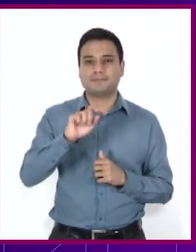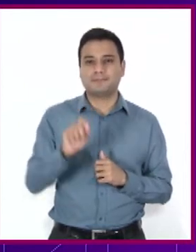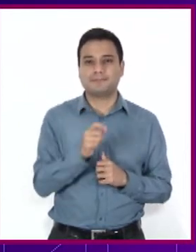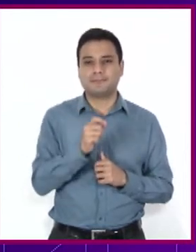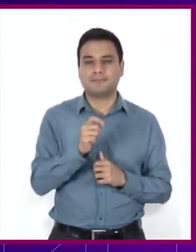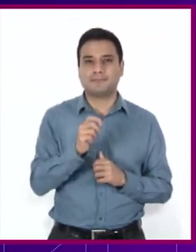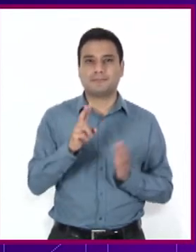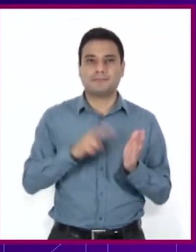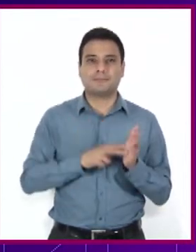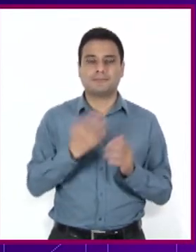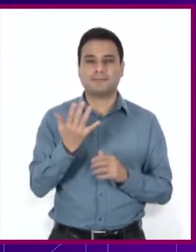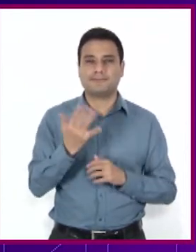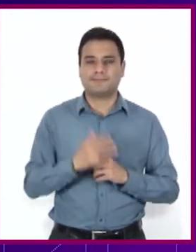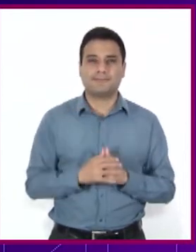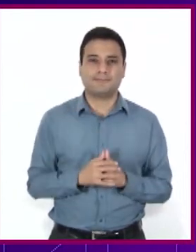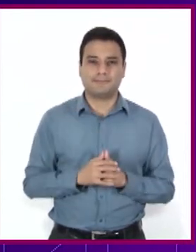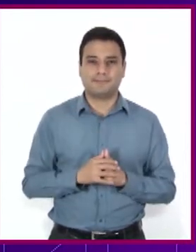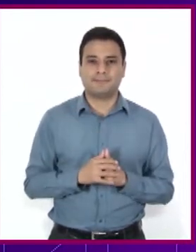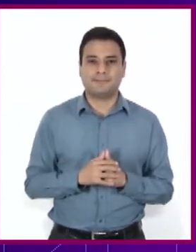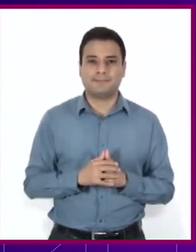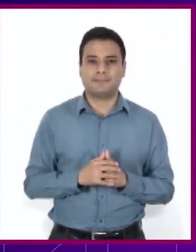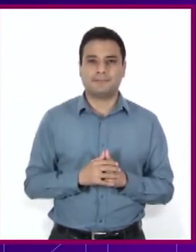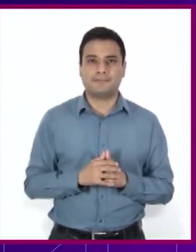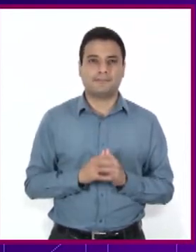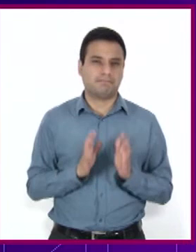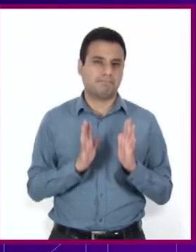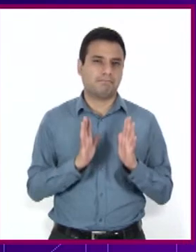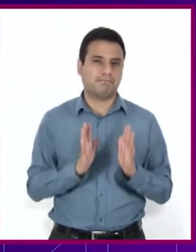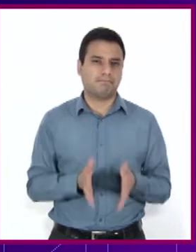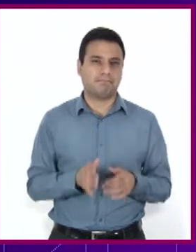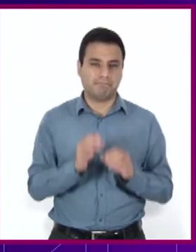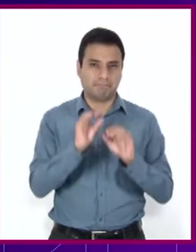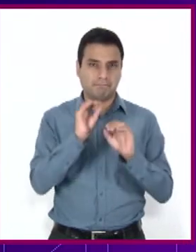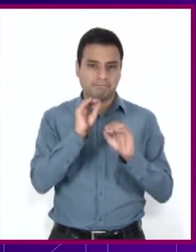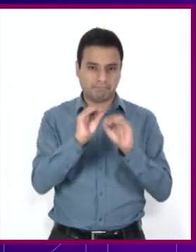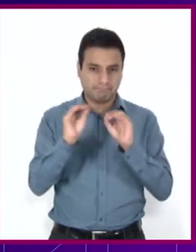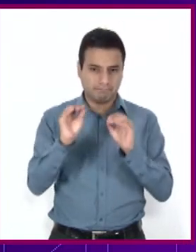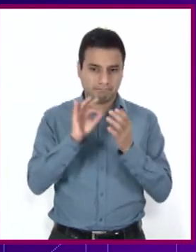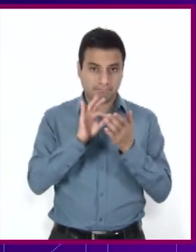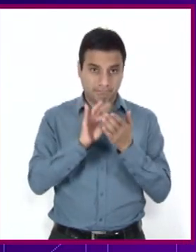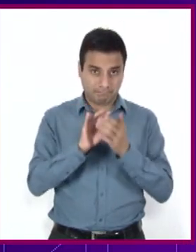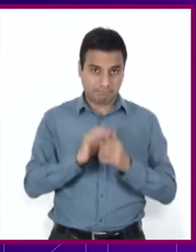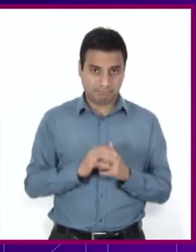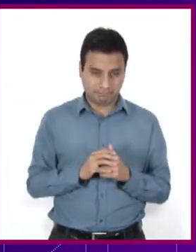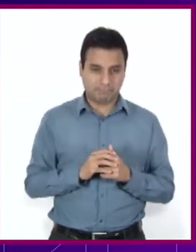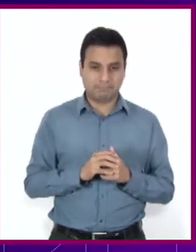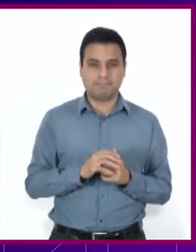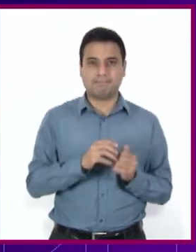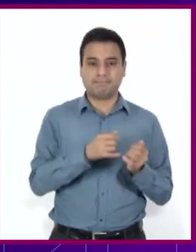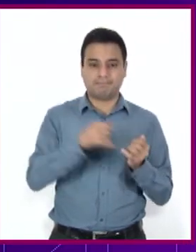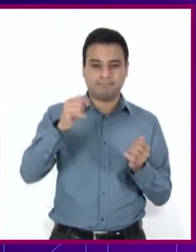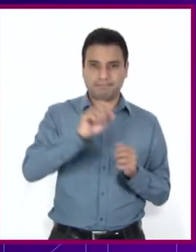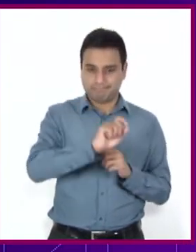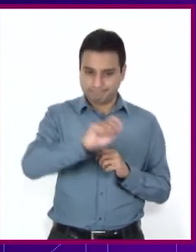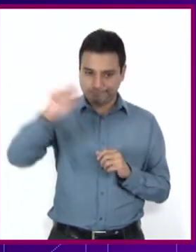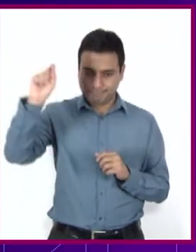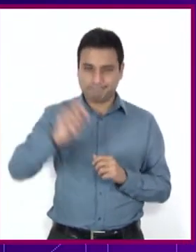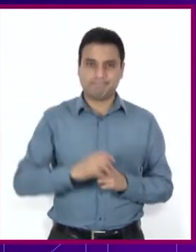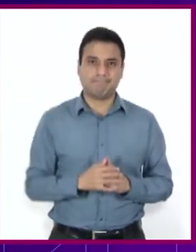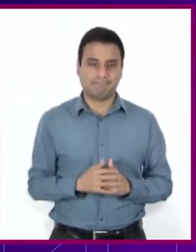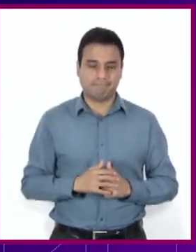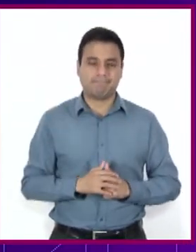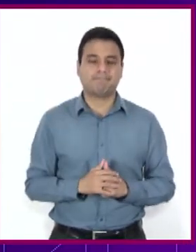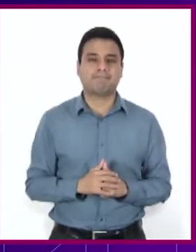100,2050. Ya ubicadas las coordenadas o puntos coordenados, trazamos una línea que pase sobre los